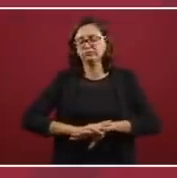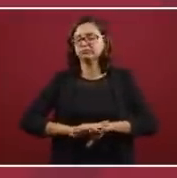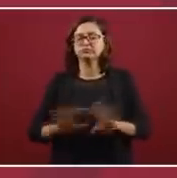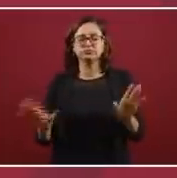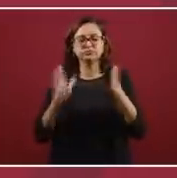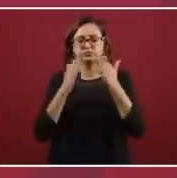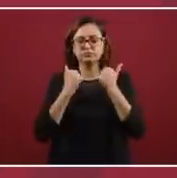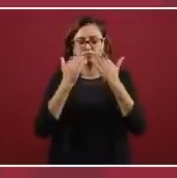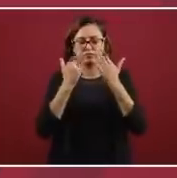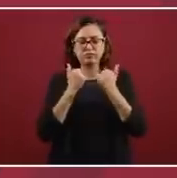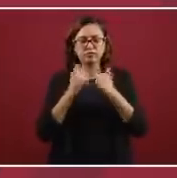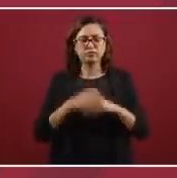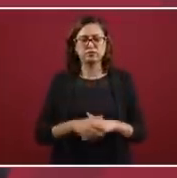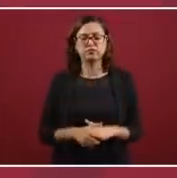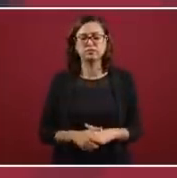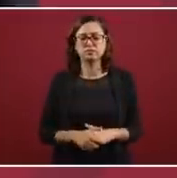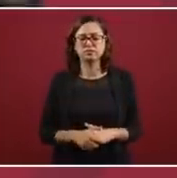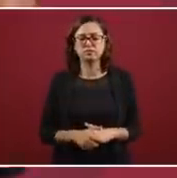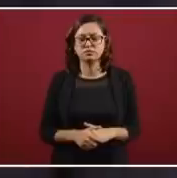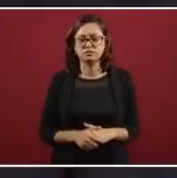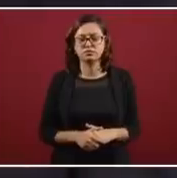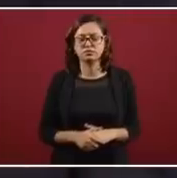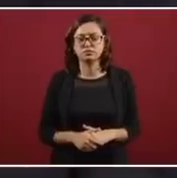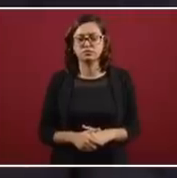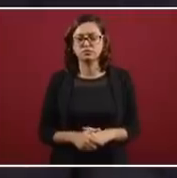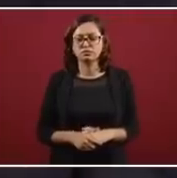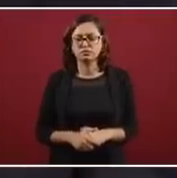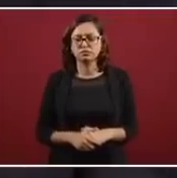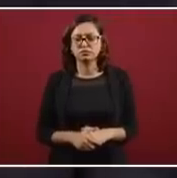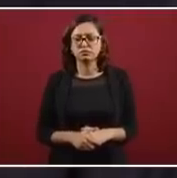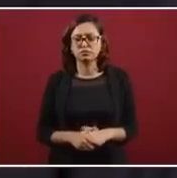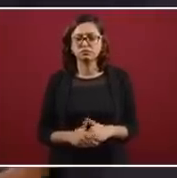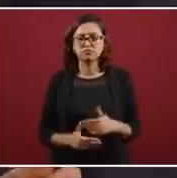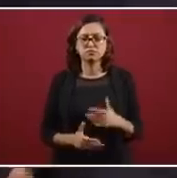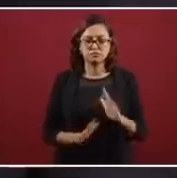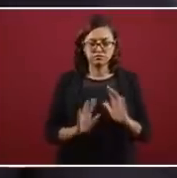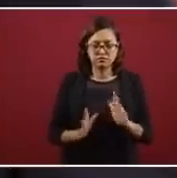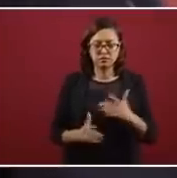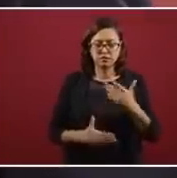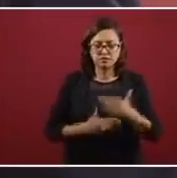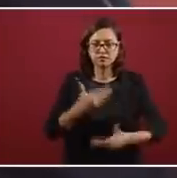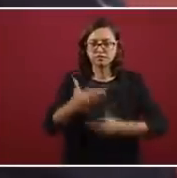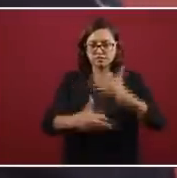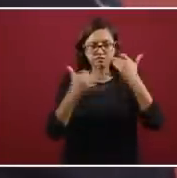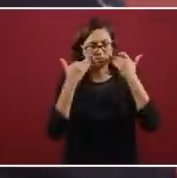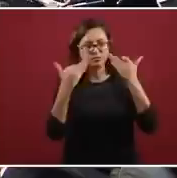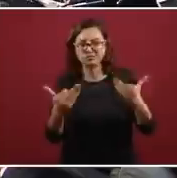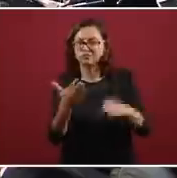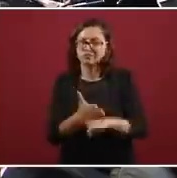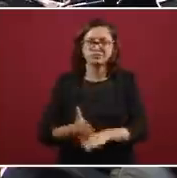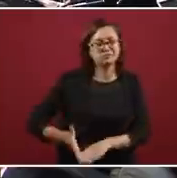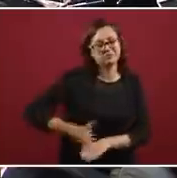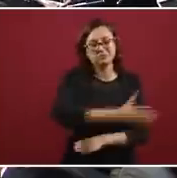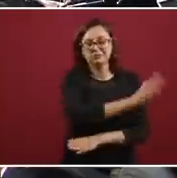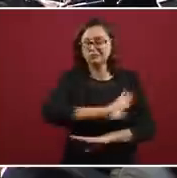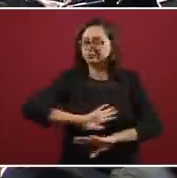sindicales. Se está viendo. Ya no es el tiempo de antes. El